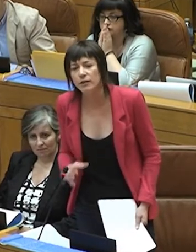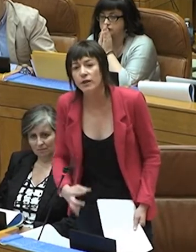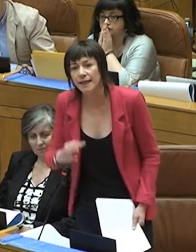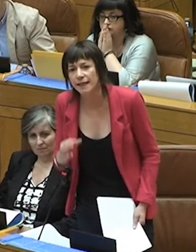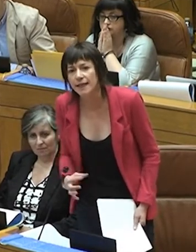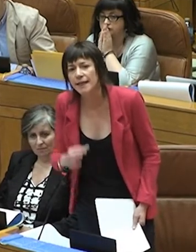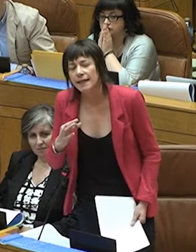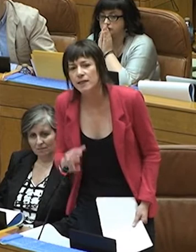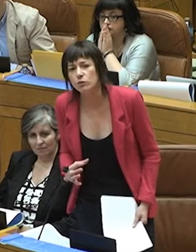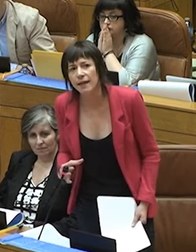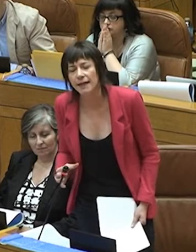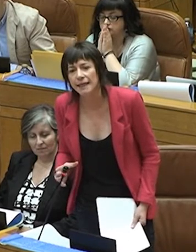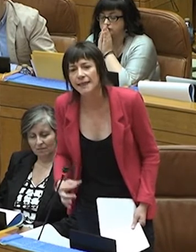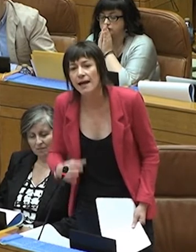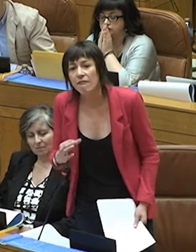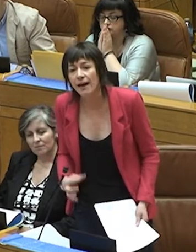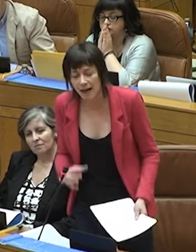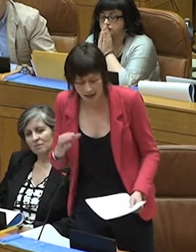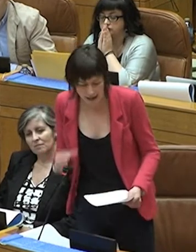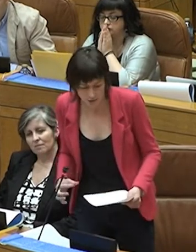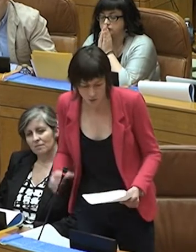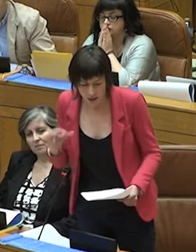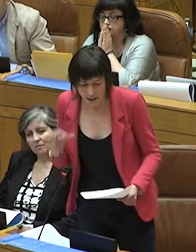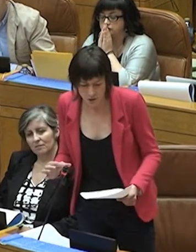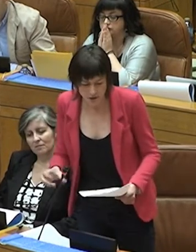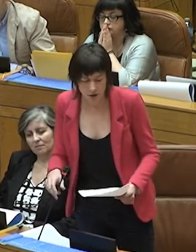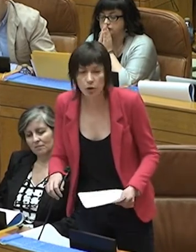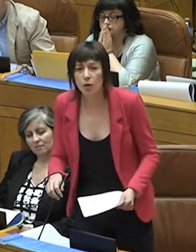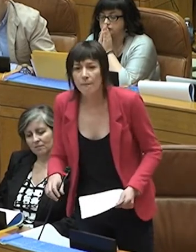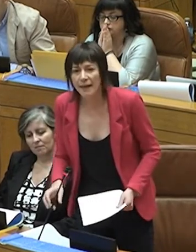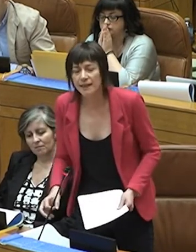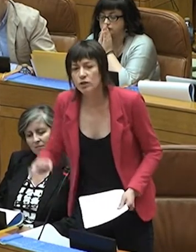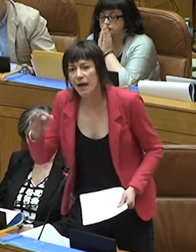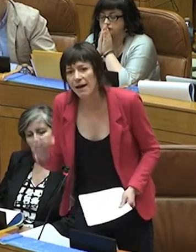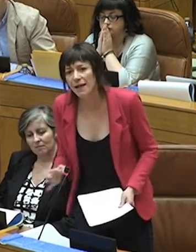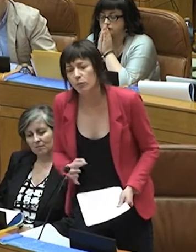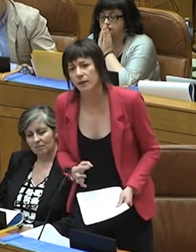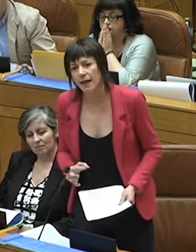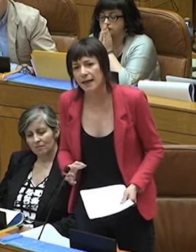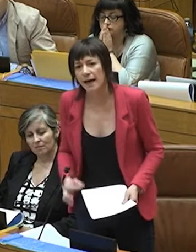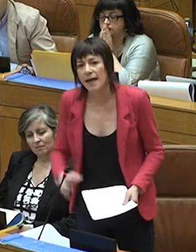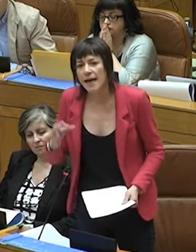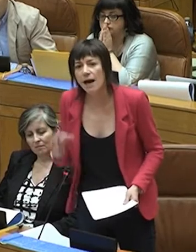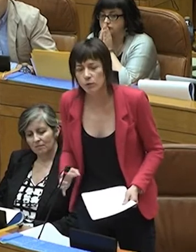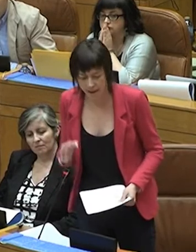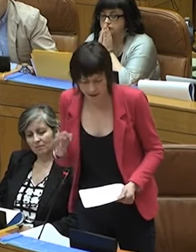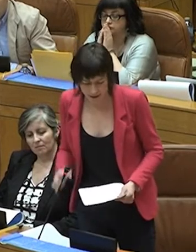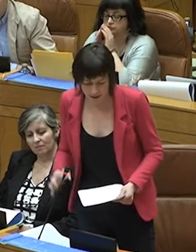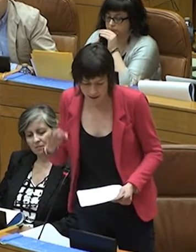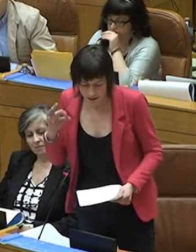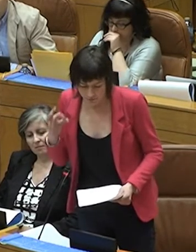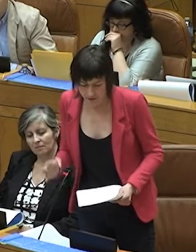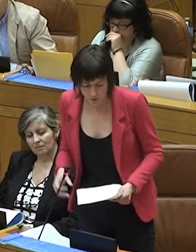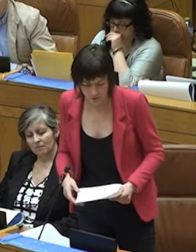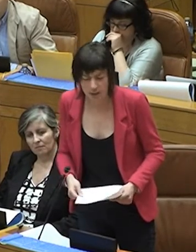favor, señora Pontón. Que require que a Xunta de Galiza faga algo. A nós, desde logo, parécenos que a banca pública galega é a única